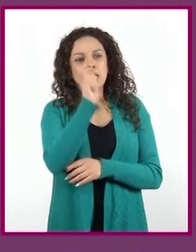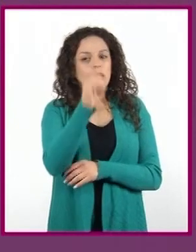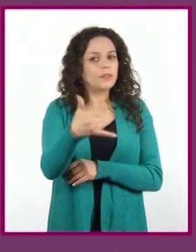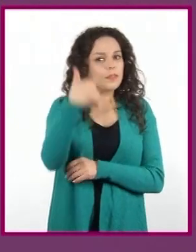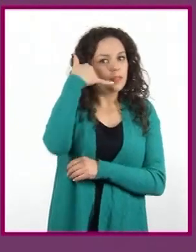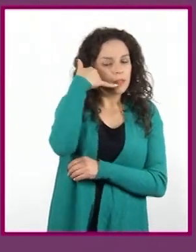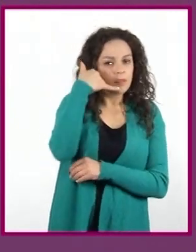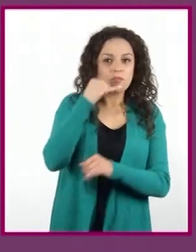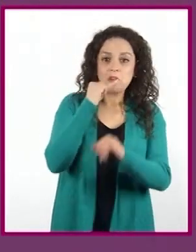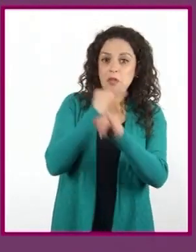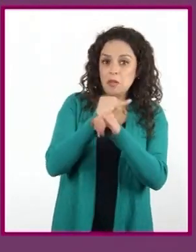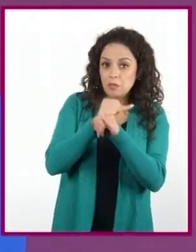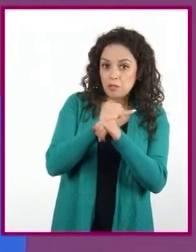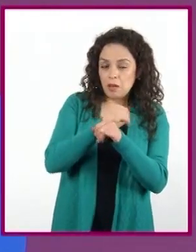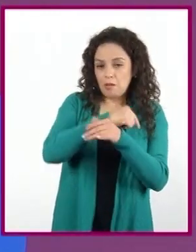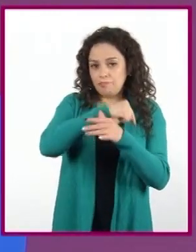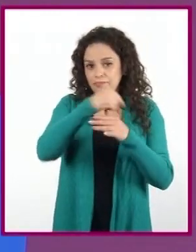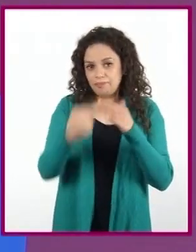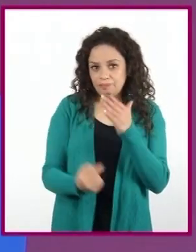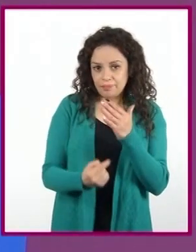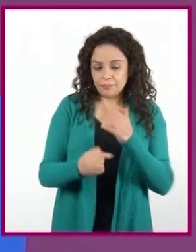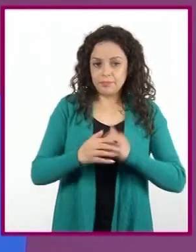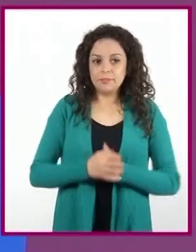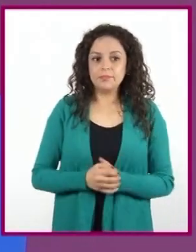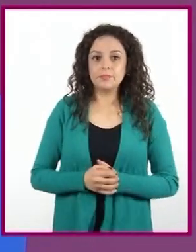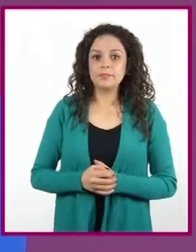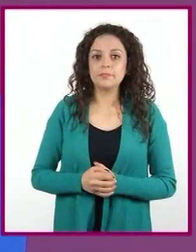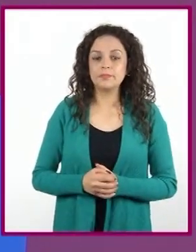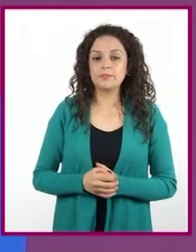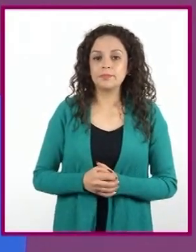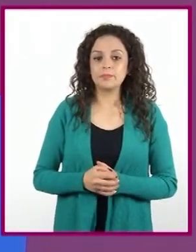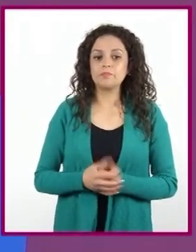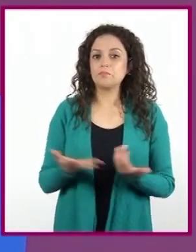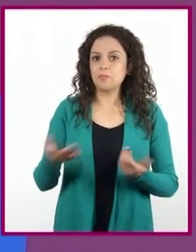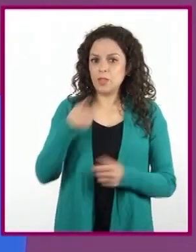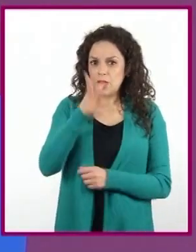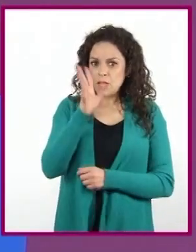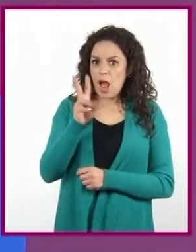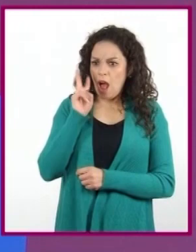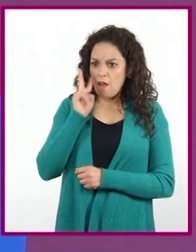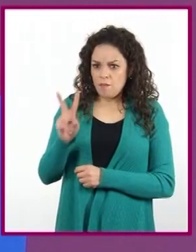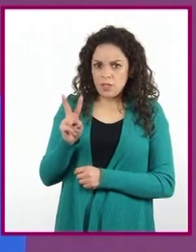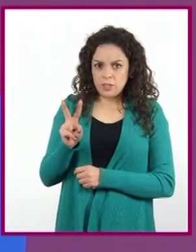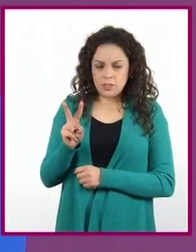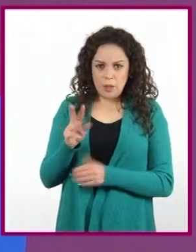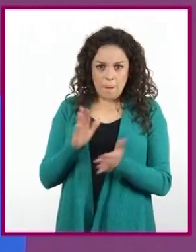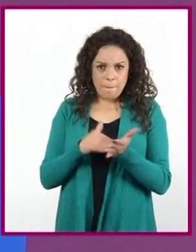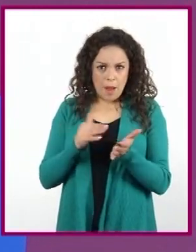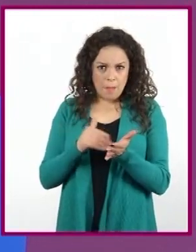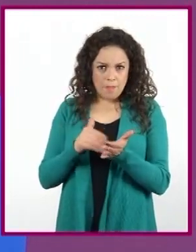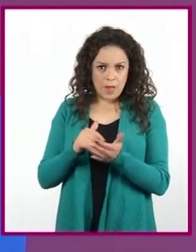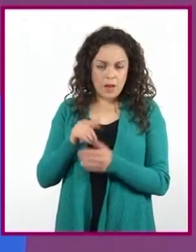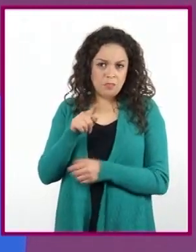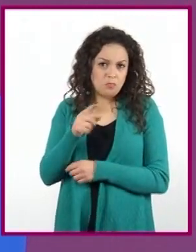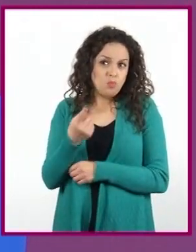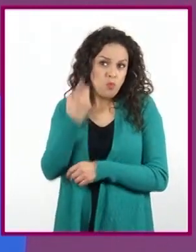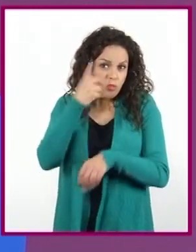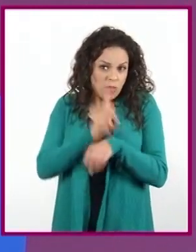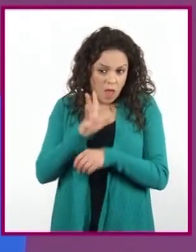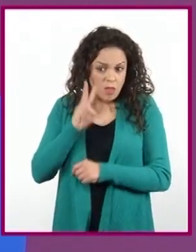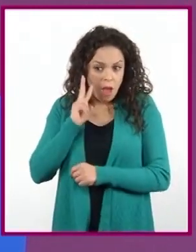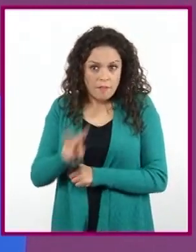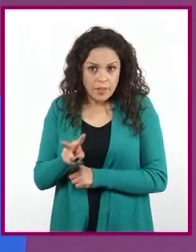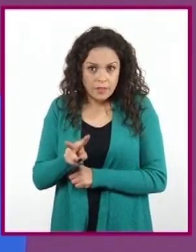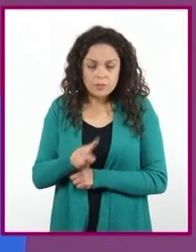internet, entre otros. ¿Han tenido la oportunidad de ver algún documento como este? Podrían preguntarles a